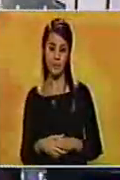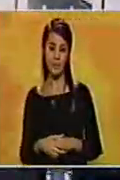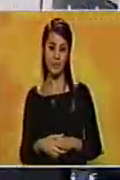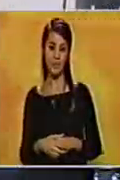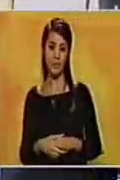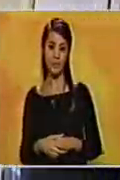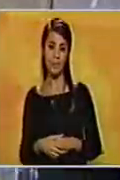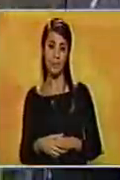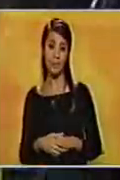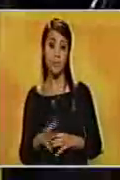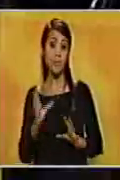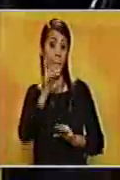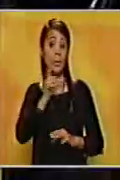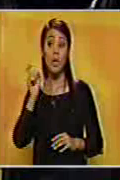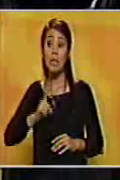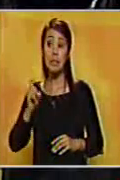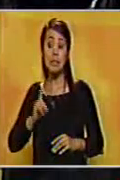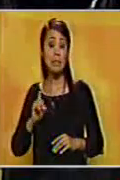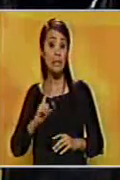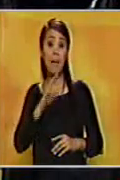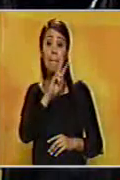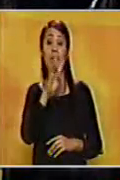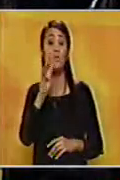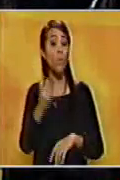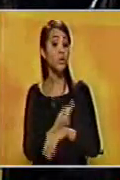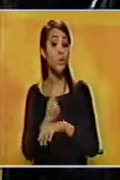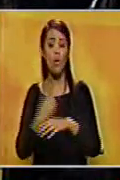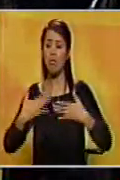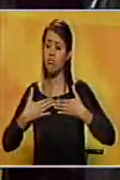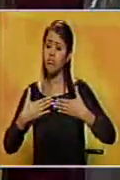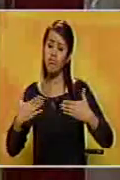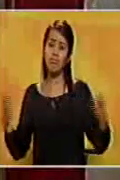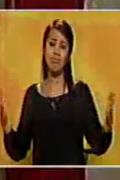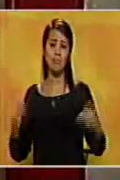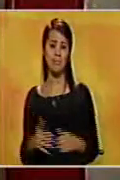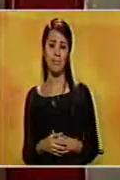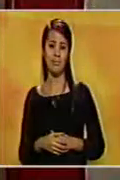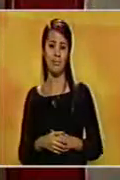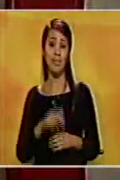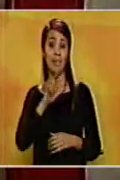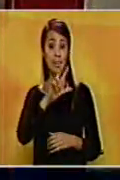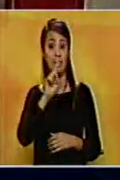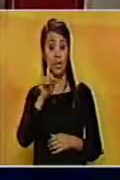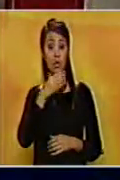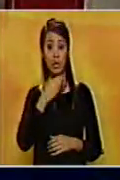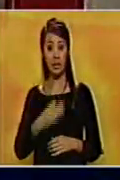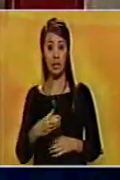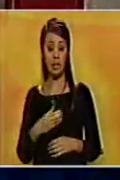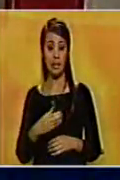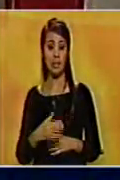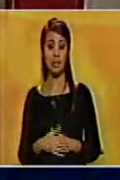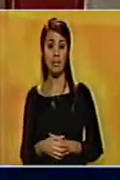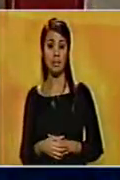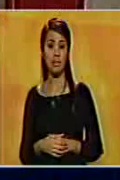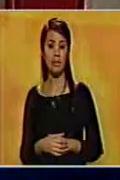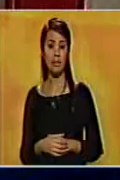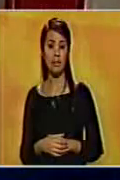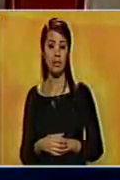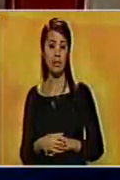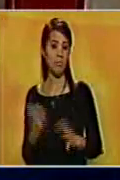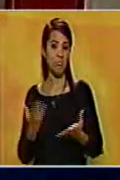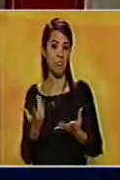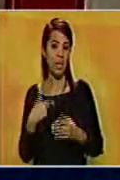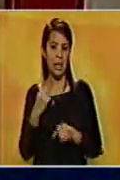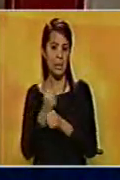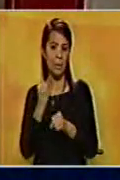nos necesite, estamos las 24 horas de servicio. El 31 de diciembre en el cuerpo de